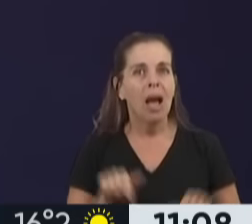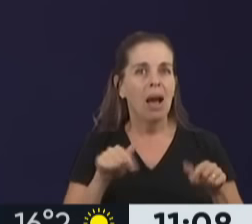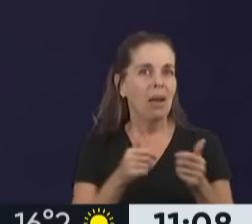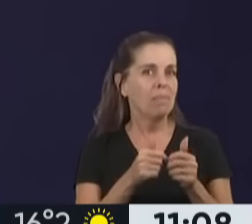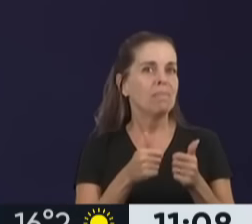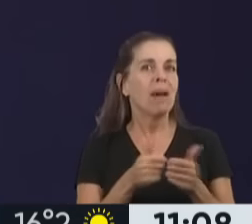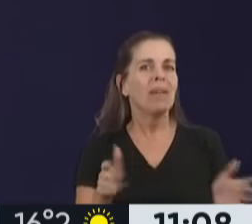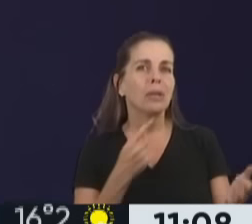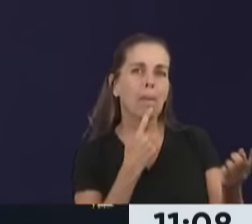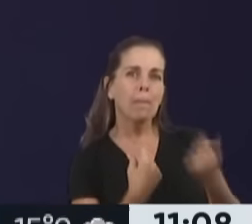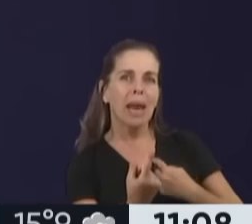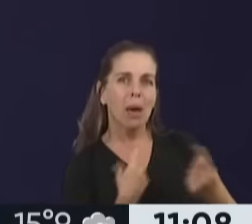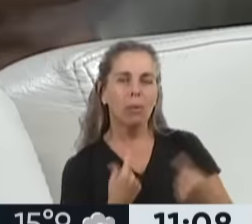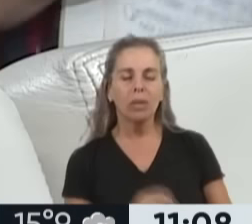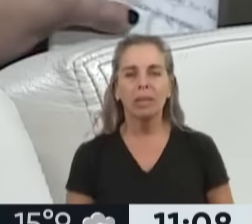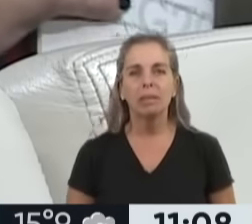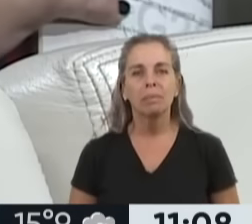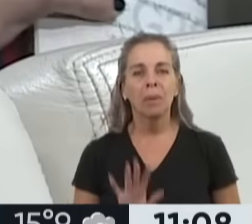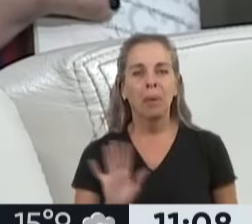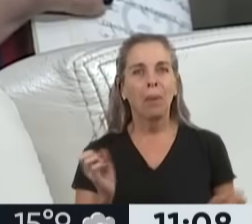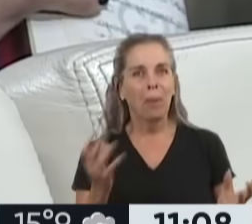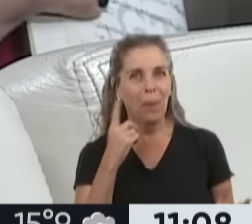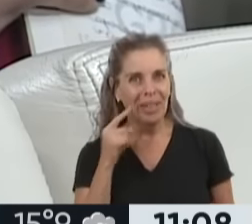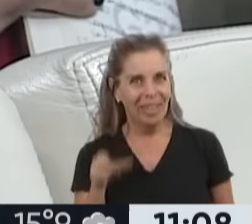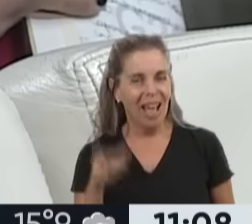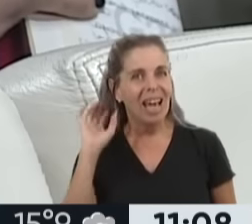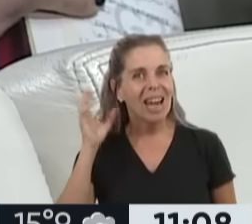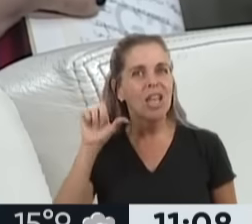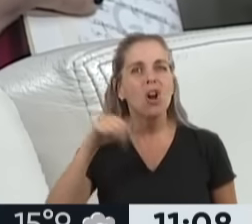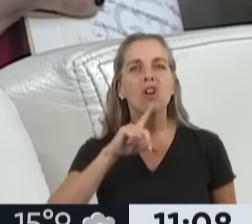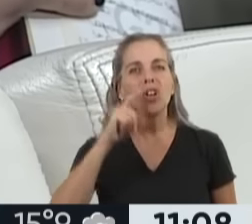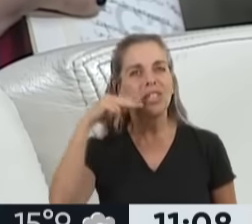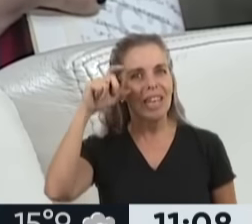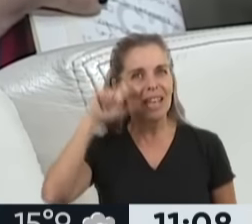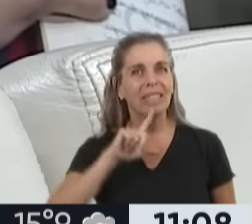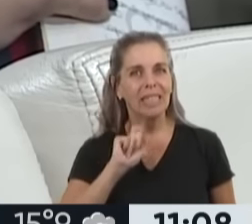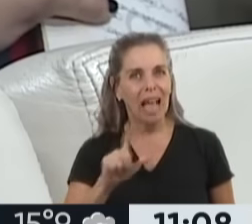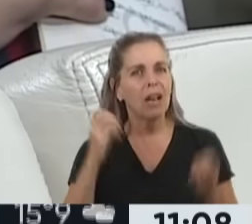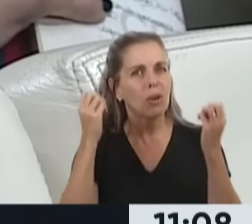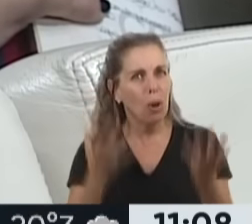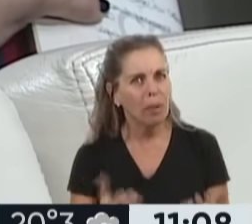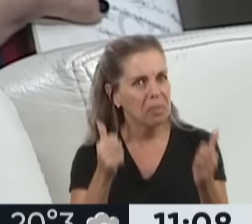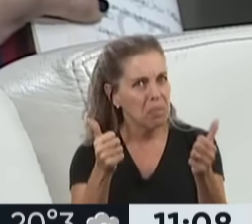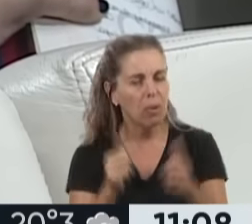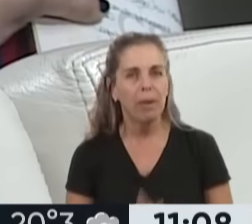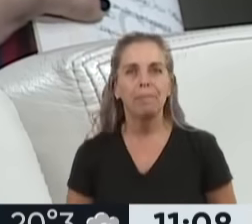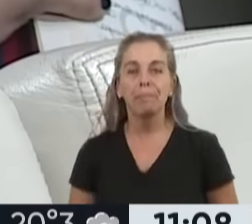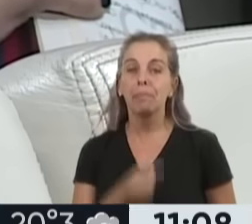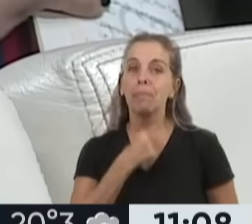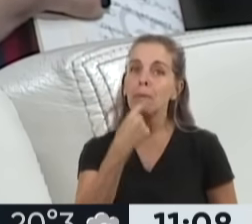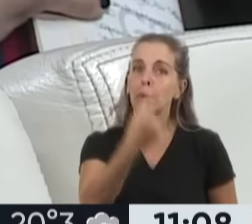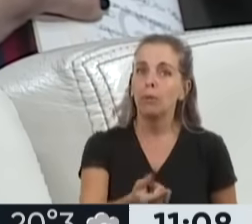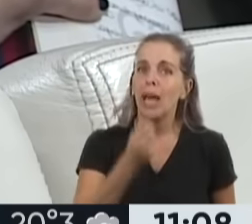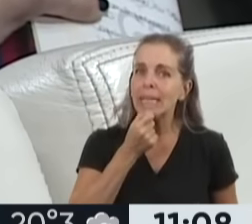abierto a preguntas qué tal Buen día Pablo gagliano de radio continental Cómo andas Pablo muy bien Quería preguntarle si existe